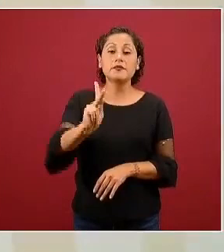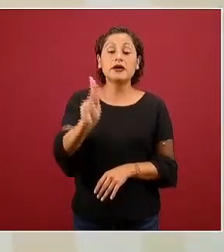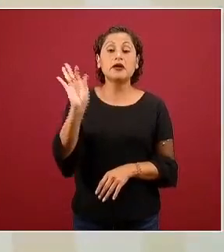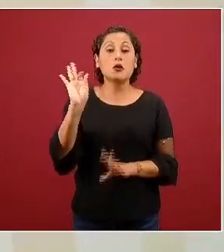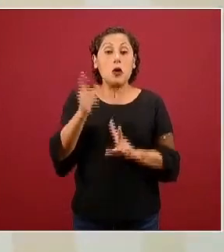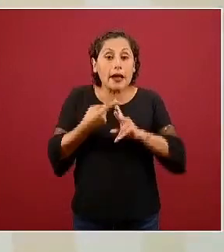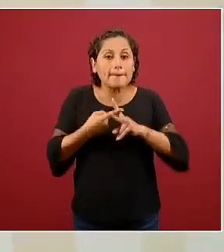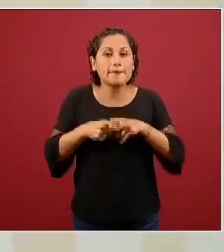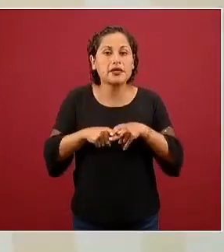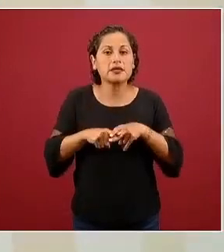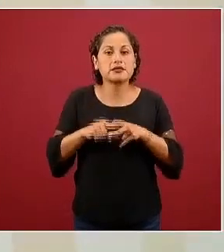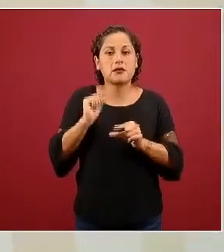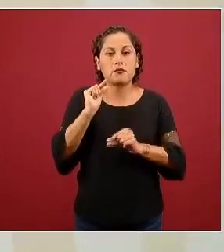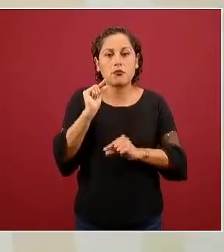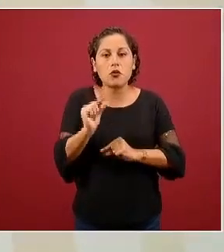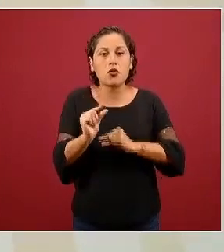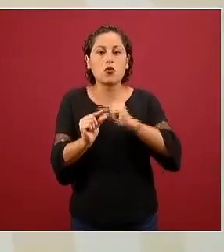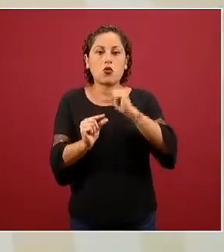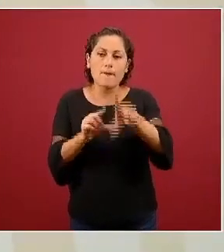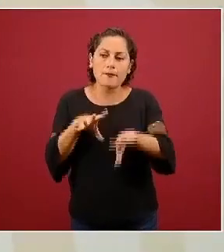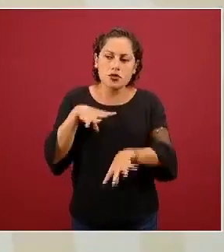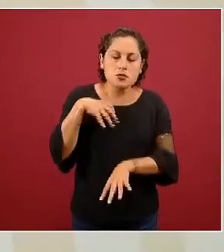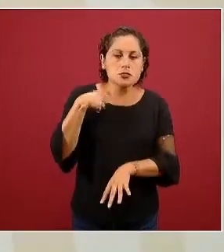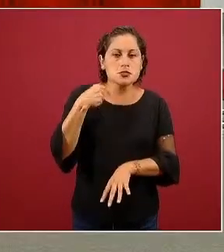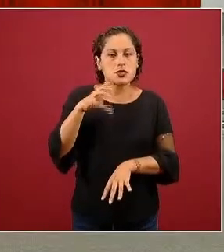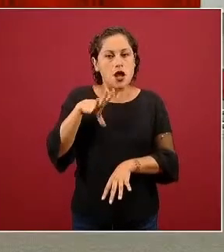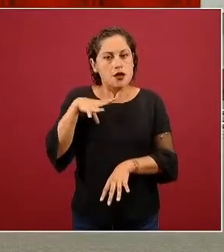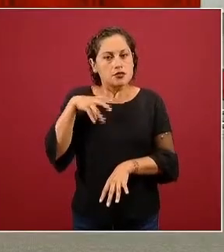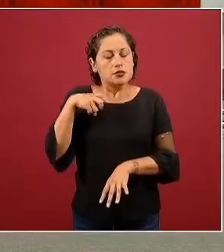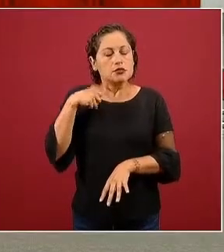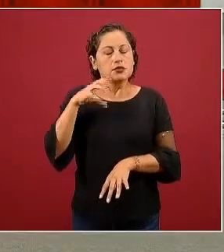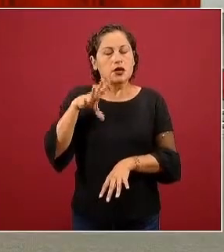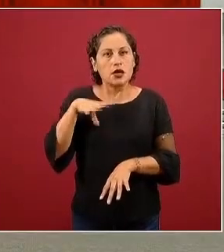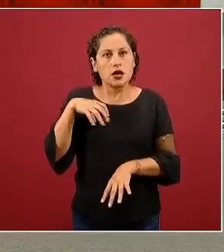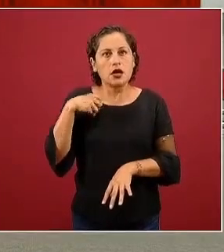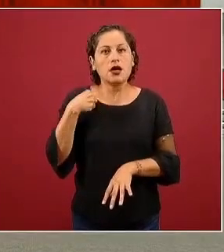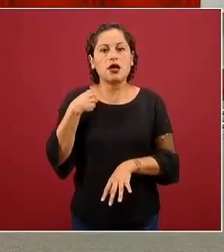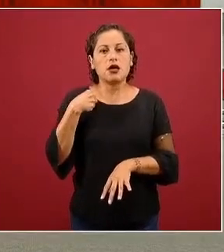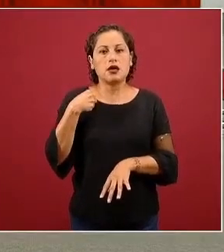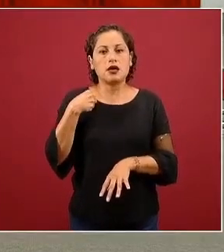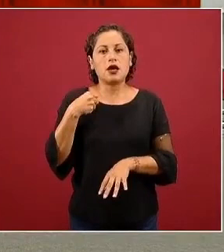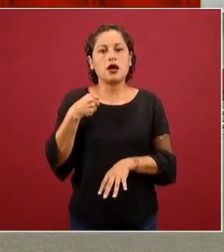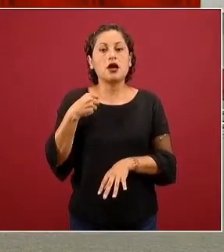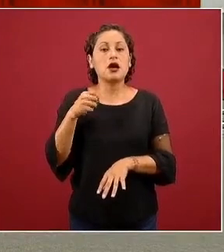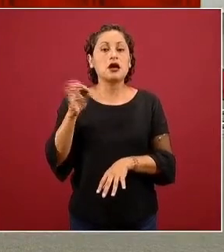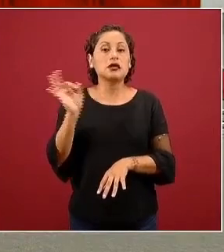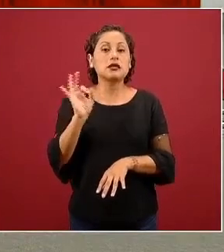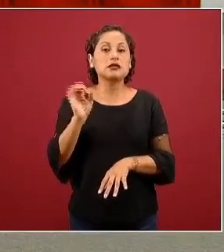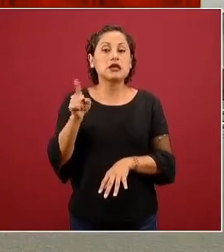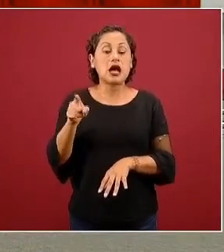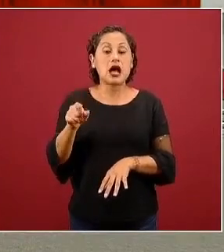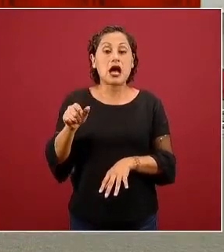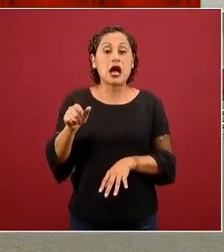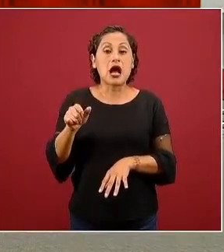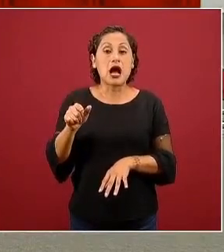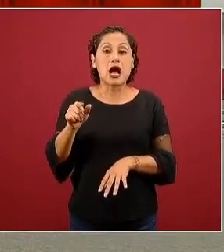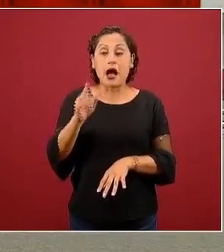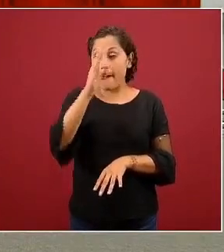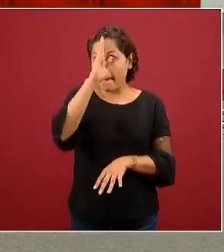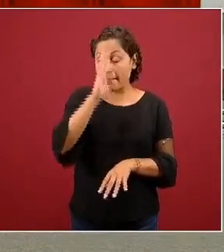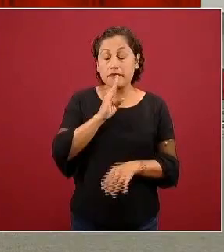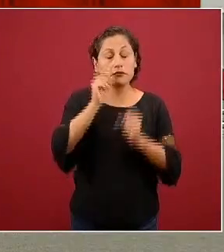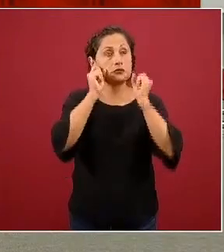el inicio. Y entonces se va a dormir seguramente a las 3 de la mañana, pero en lugar de despertarse a las 12 del